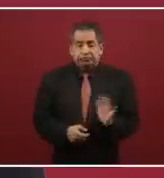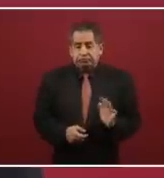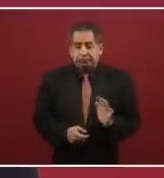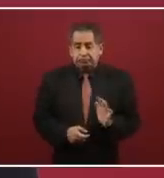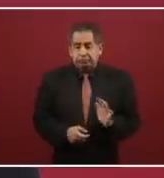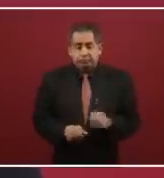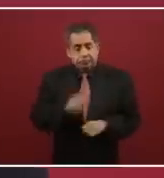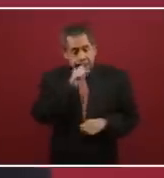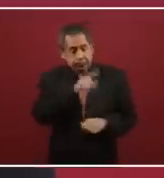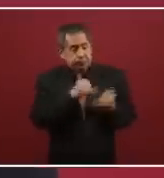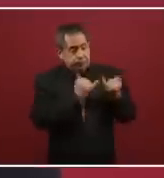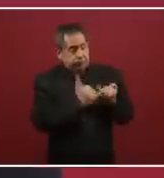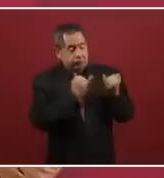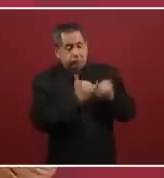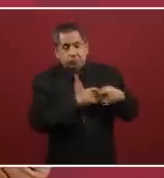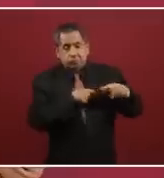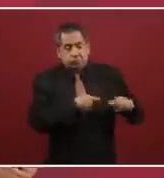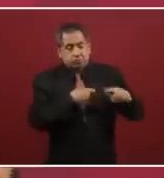más de lo mismo.